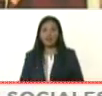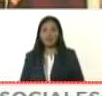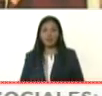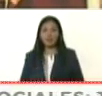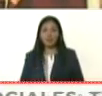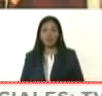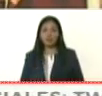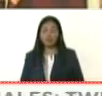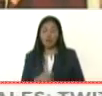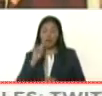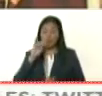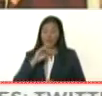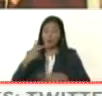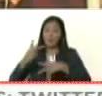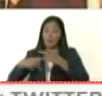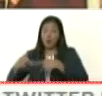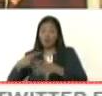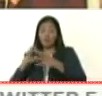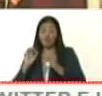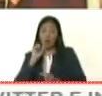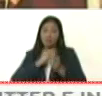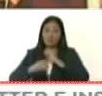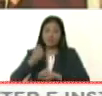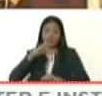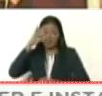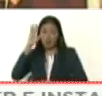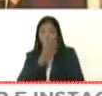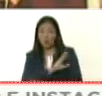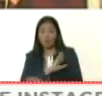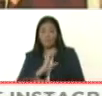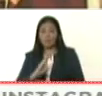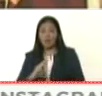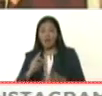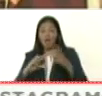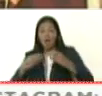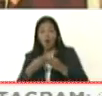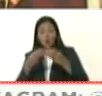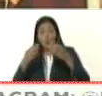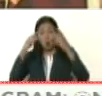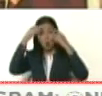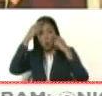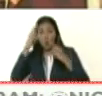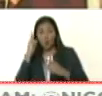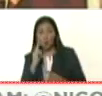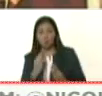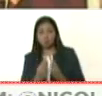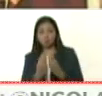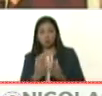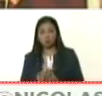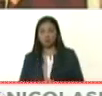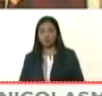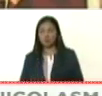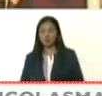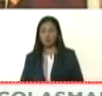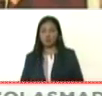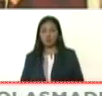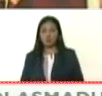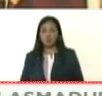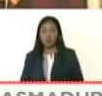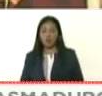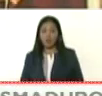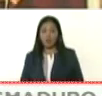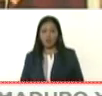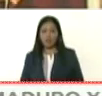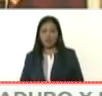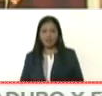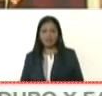las unidades populares de defensa integral, las milicias, a las VCH, unidades Bolívar Chávez, a los